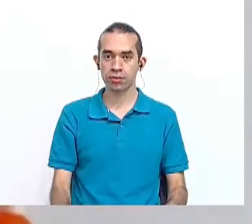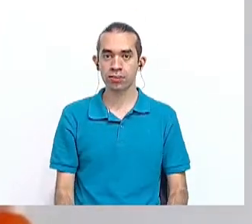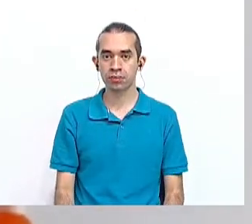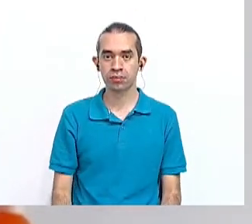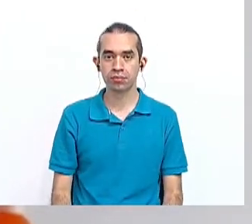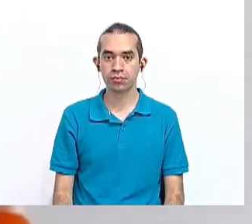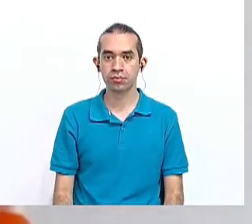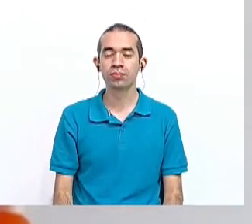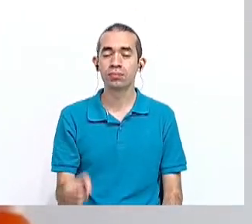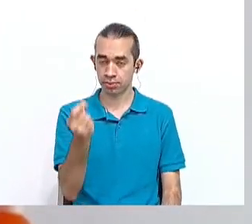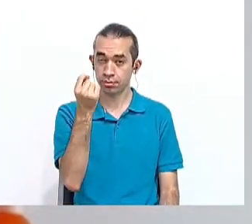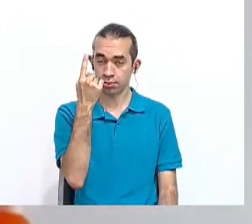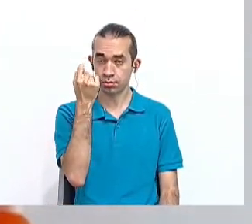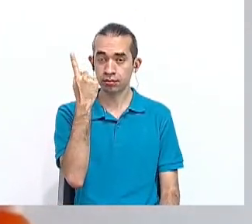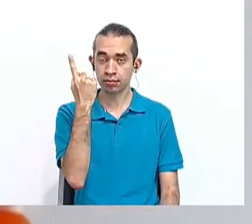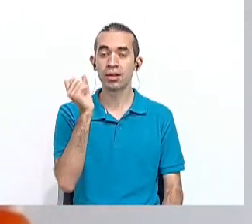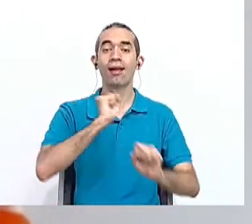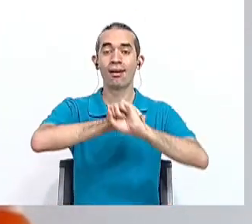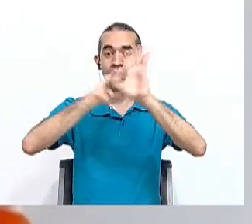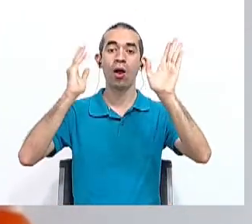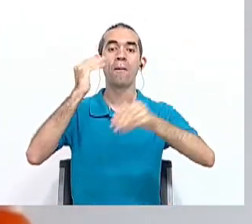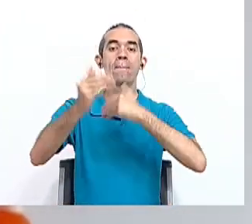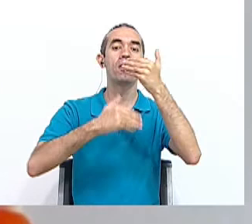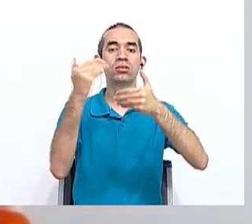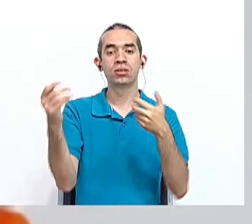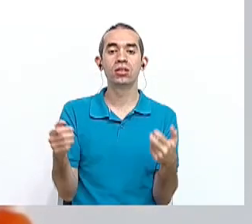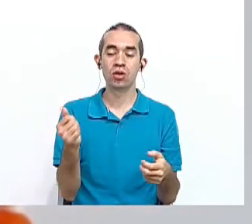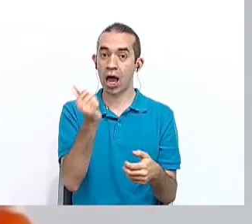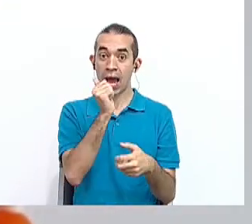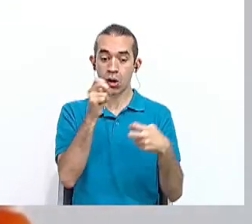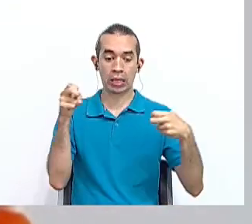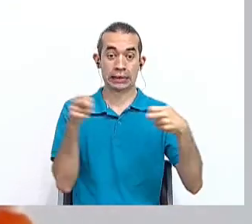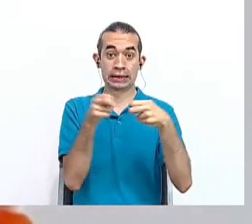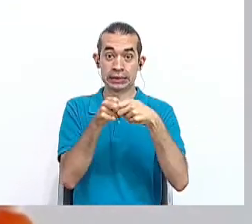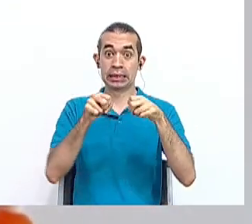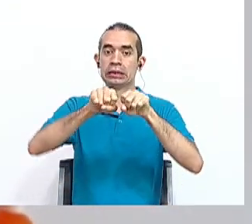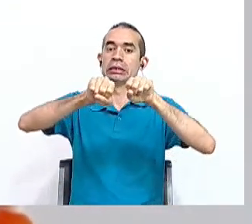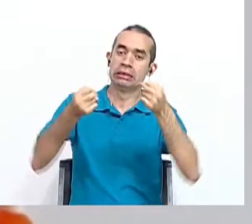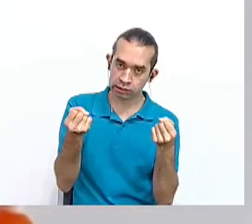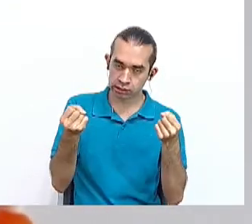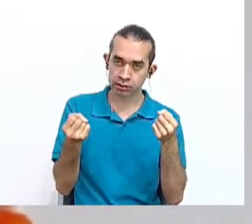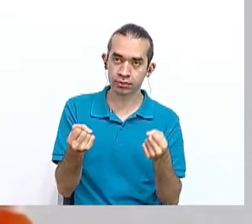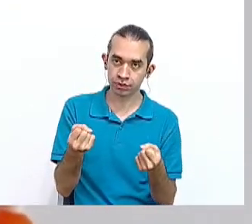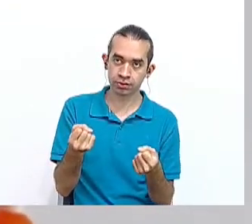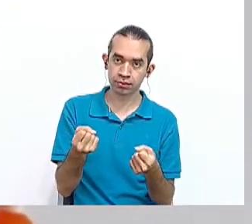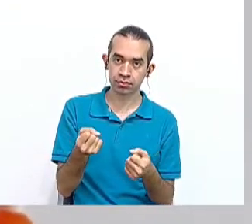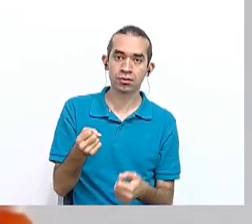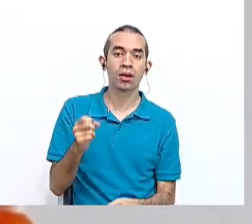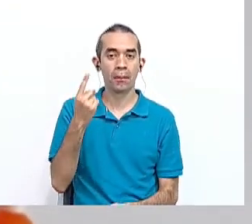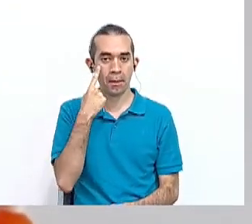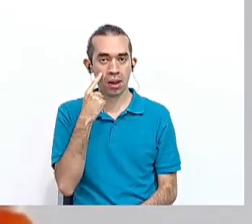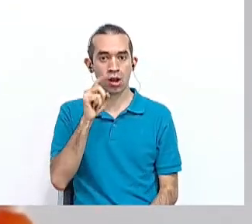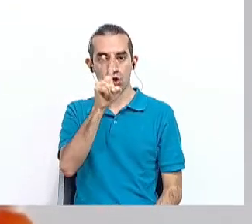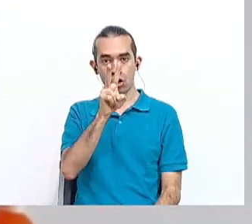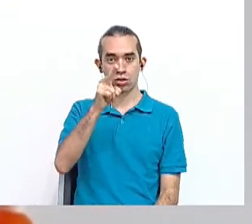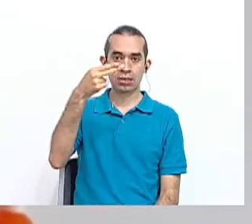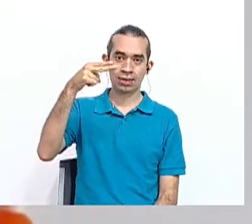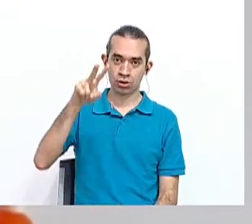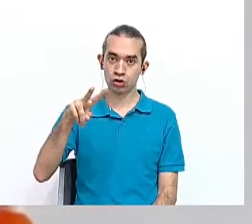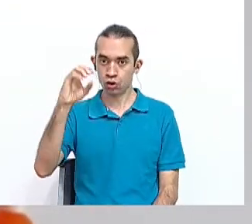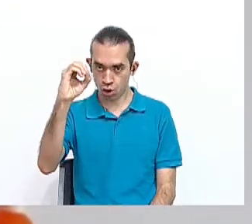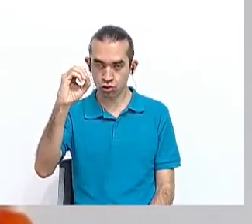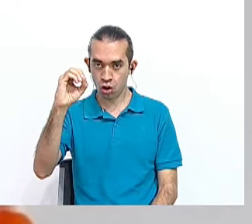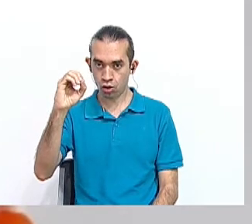quedando más claro el proceso de la electrólisis, que dice que tenemos 2 moléculas de agua al